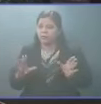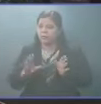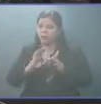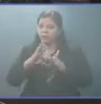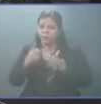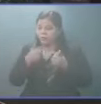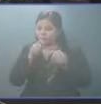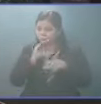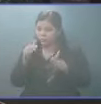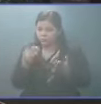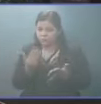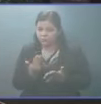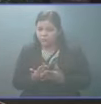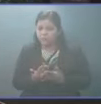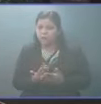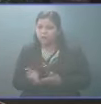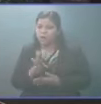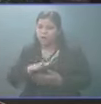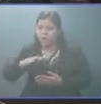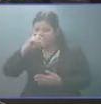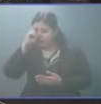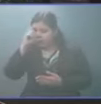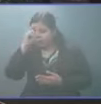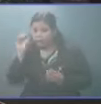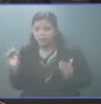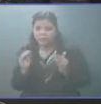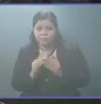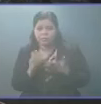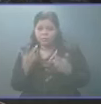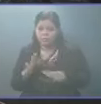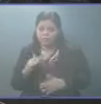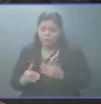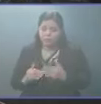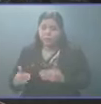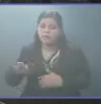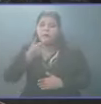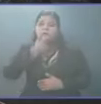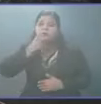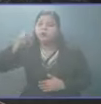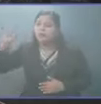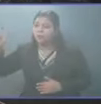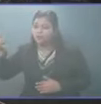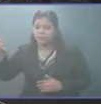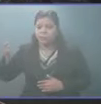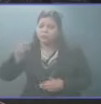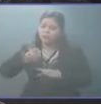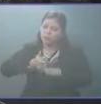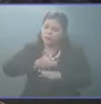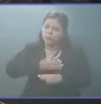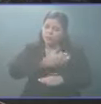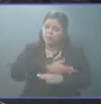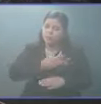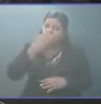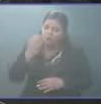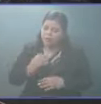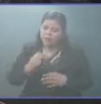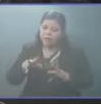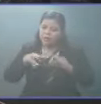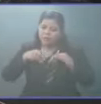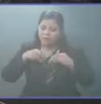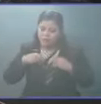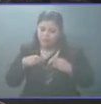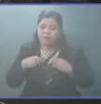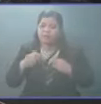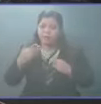está envejeciendo, un duelo laboral cuando le toca el proceso de jubilación, sí. El ir reconociendo, en el caso del hombre, que es